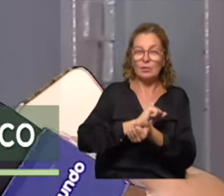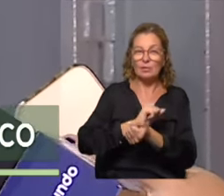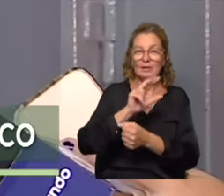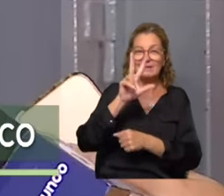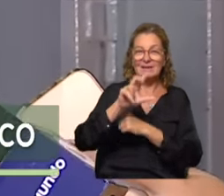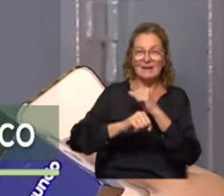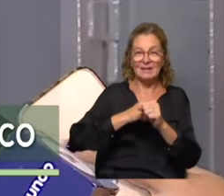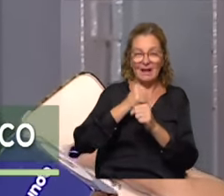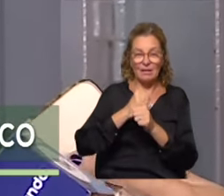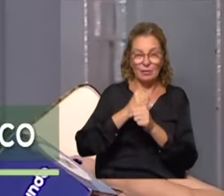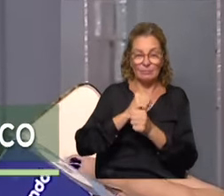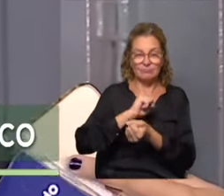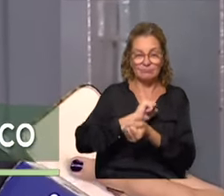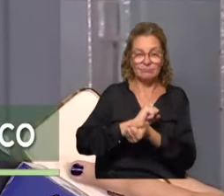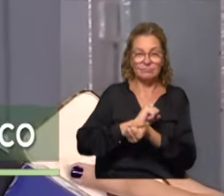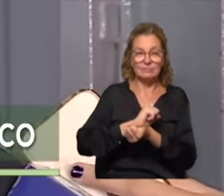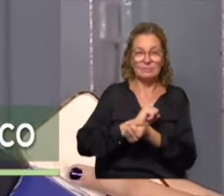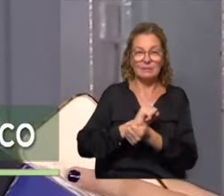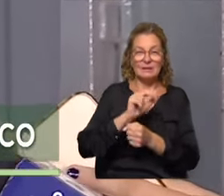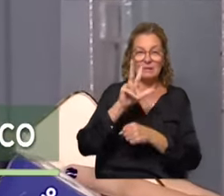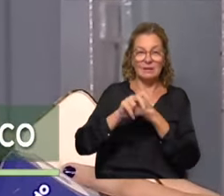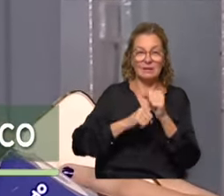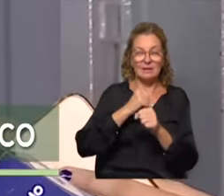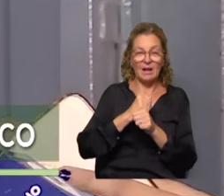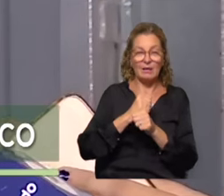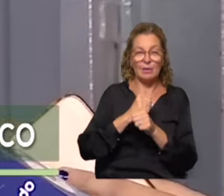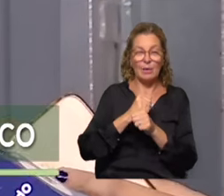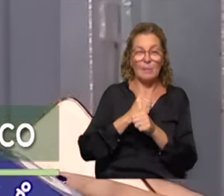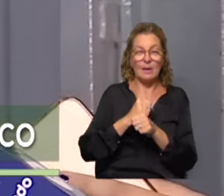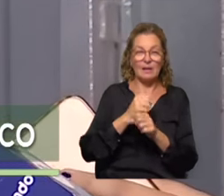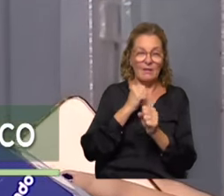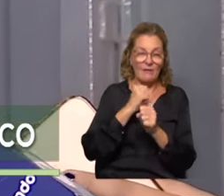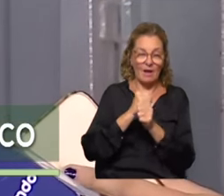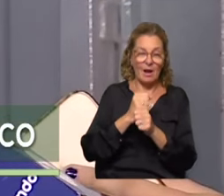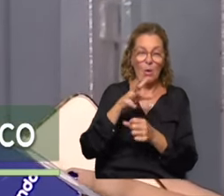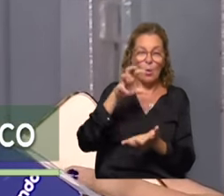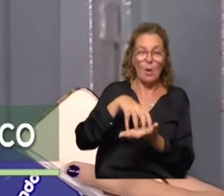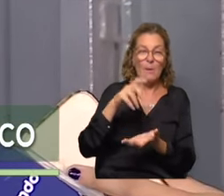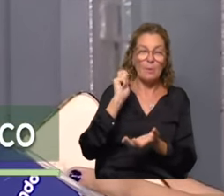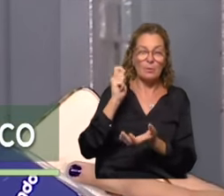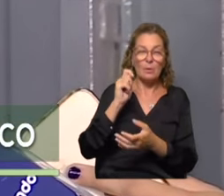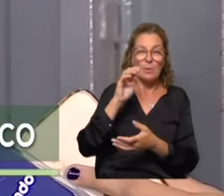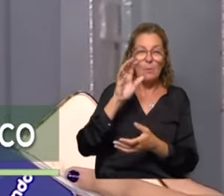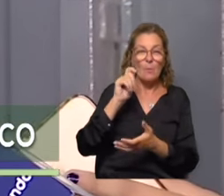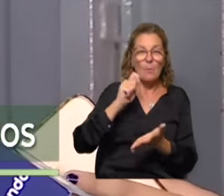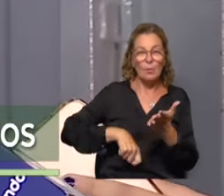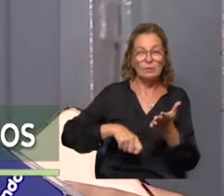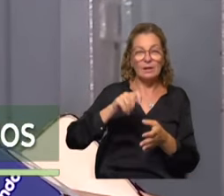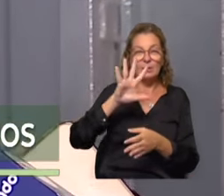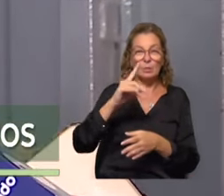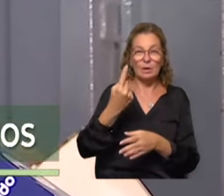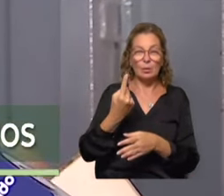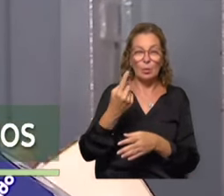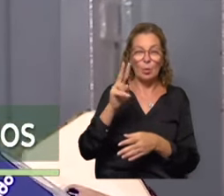de penitenciaría, 3 años también de inhabilitación para ejercer cargos públicos, una multa de 51 unidades